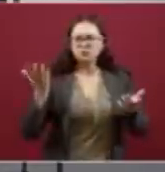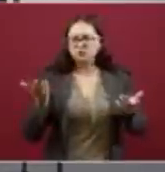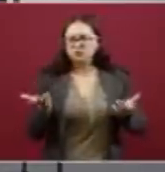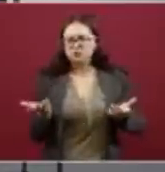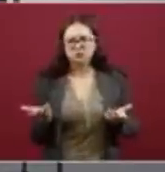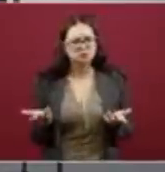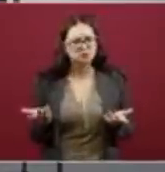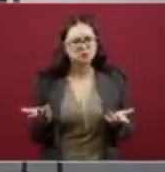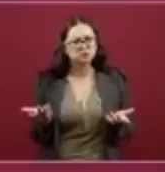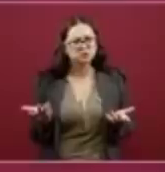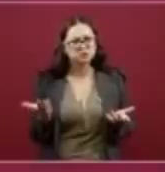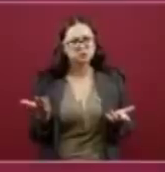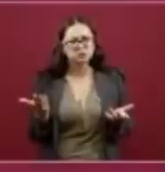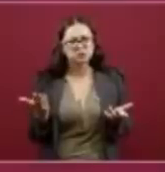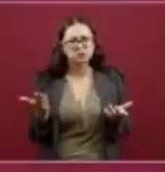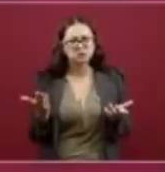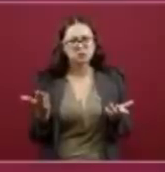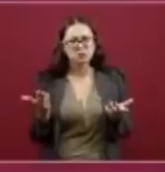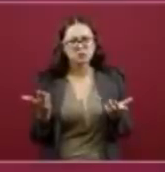lo que